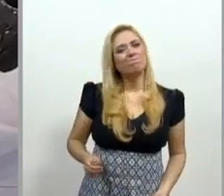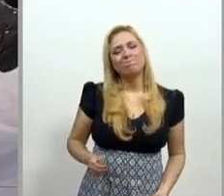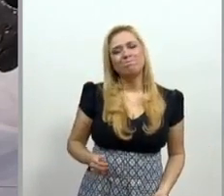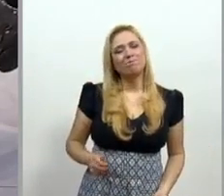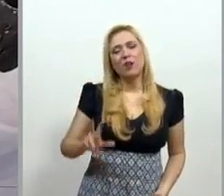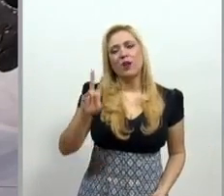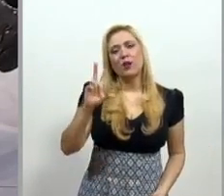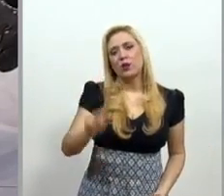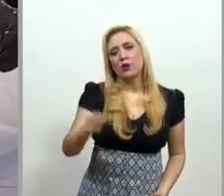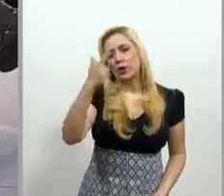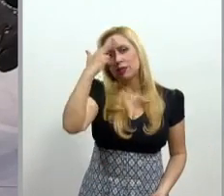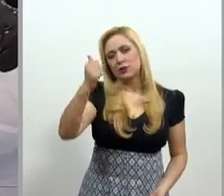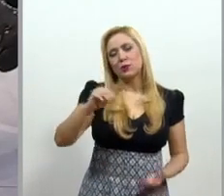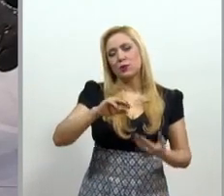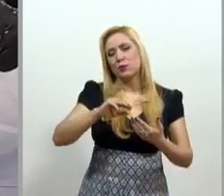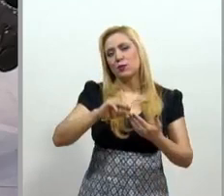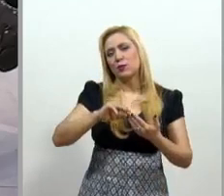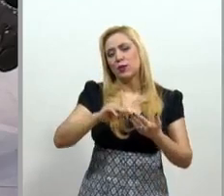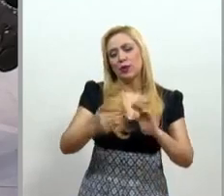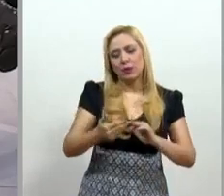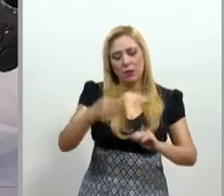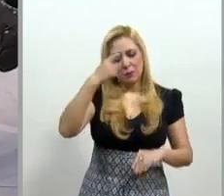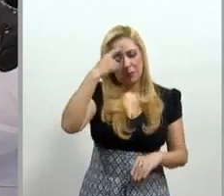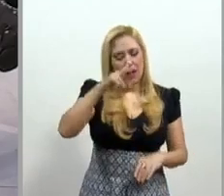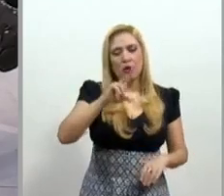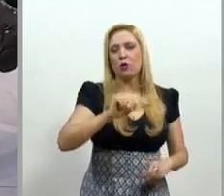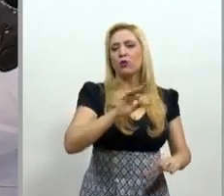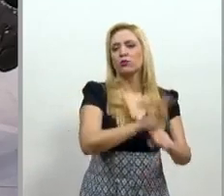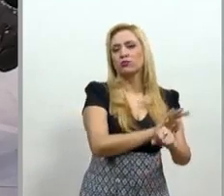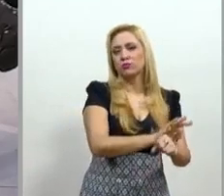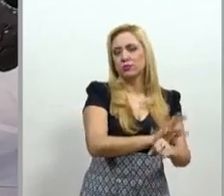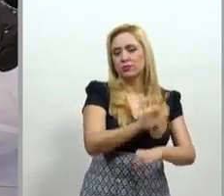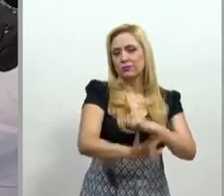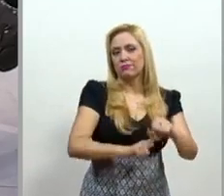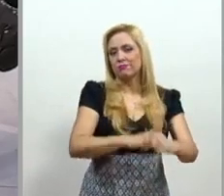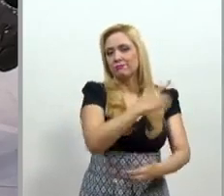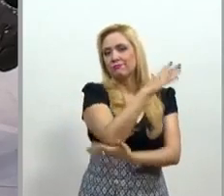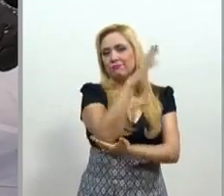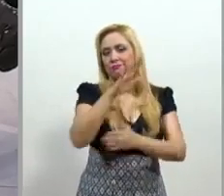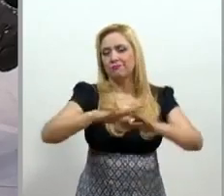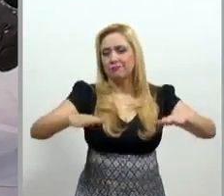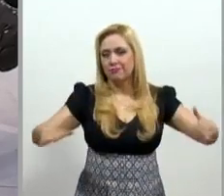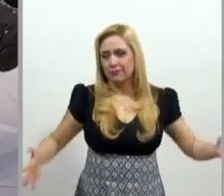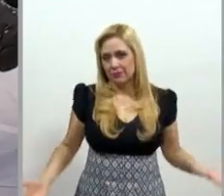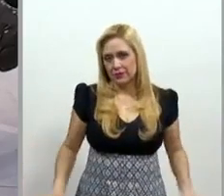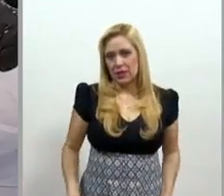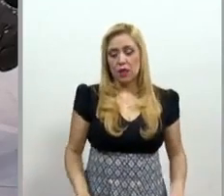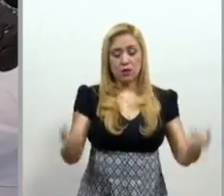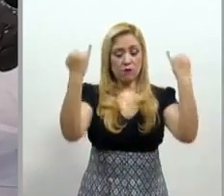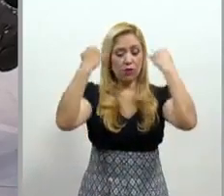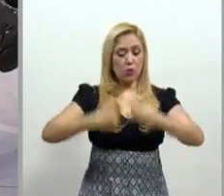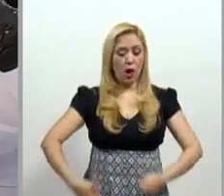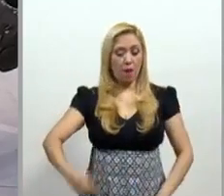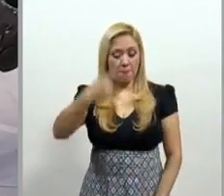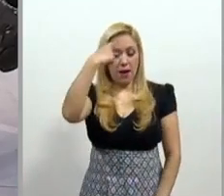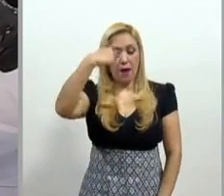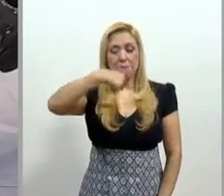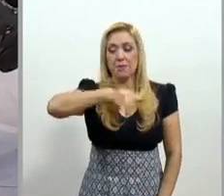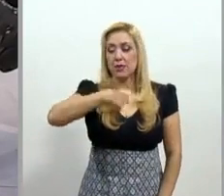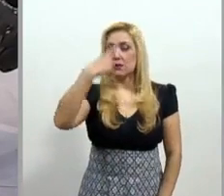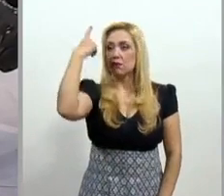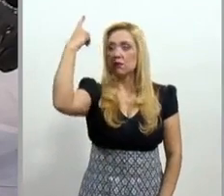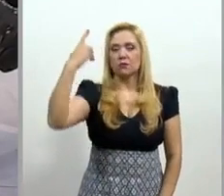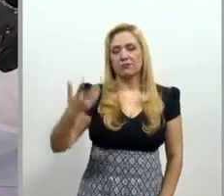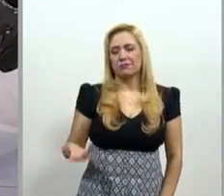justifican la protección del medio ambiente. Entonces, romper tanto con el esquema individualista de los derechos humanos como con el